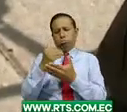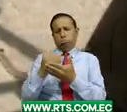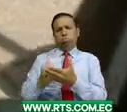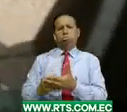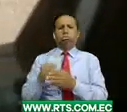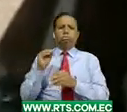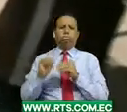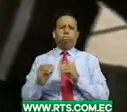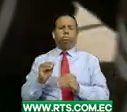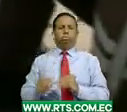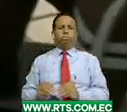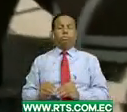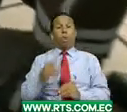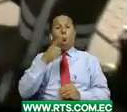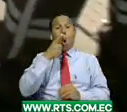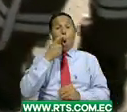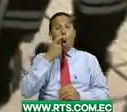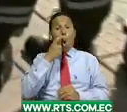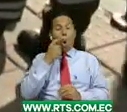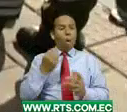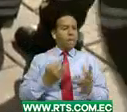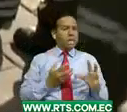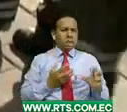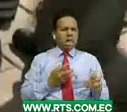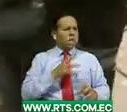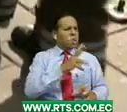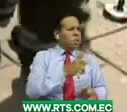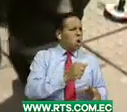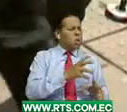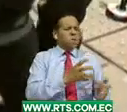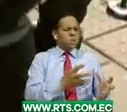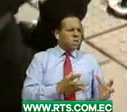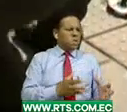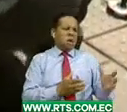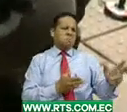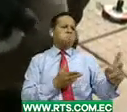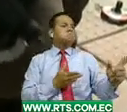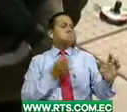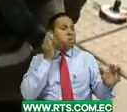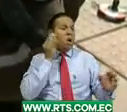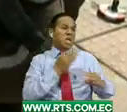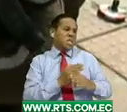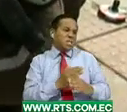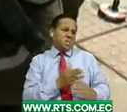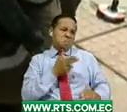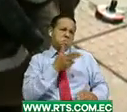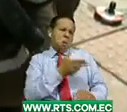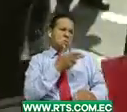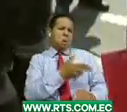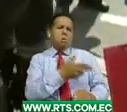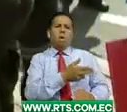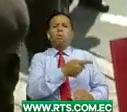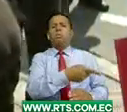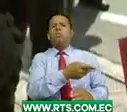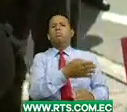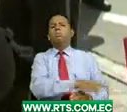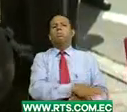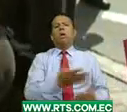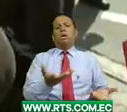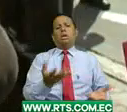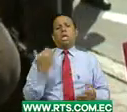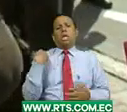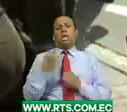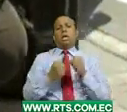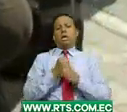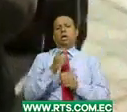afán supuestamente de robarle le propinó varios disparos que acabaron con la vida de la mujer de 68 años de edad. La escena se repitió